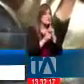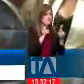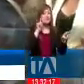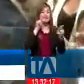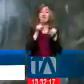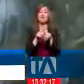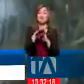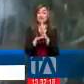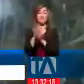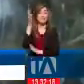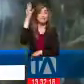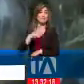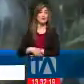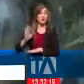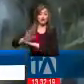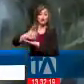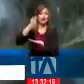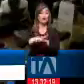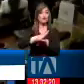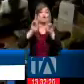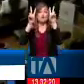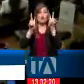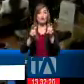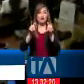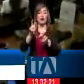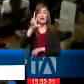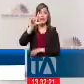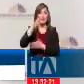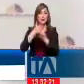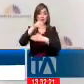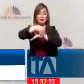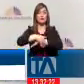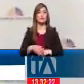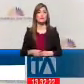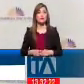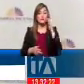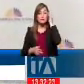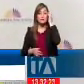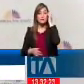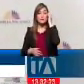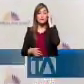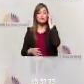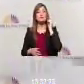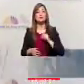lista definitiva y ya están convocados para este tema a las 3:30 de la tarde. Todavía.